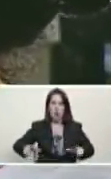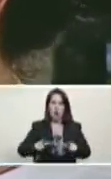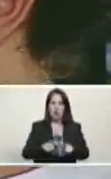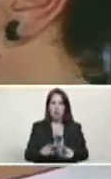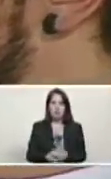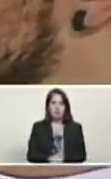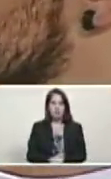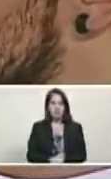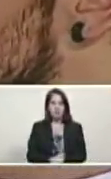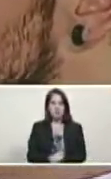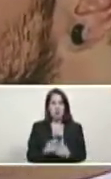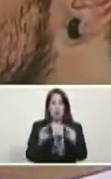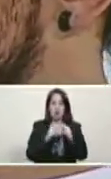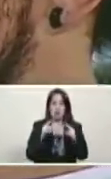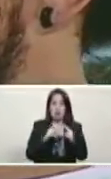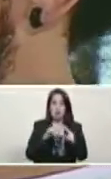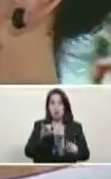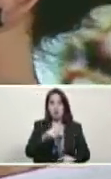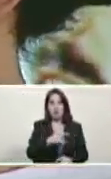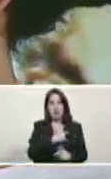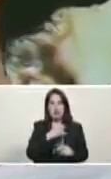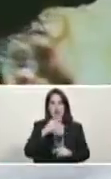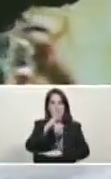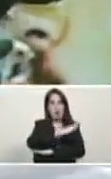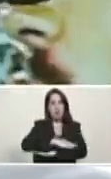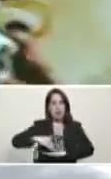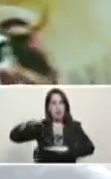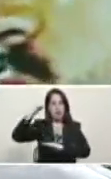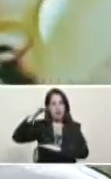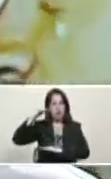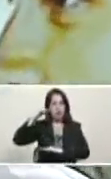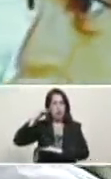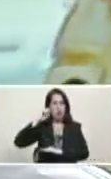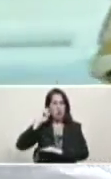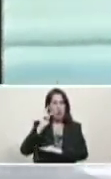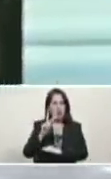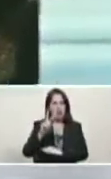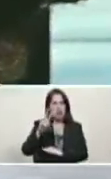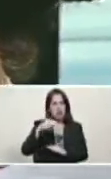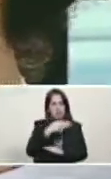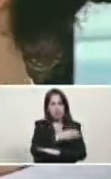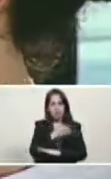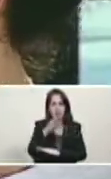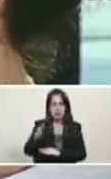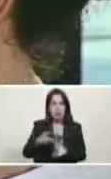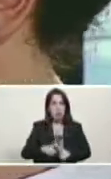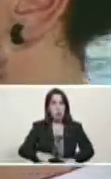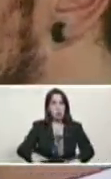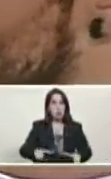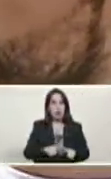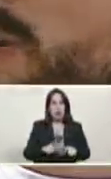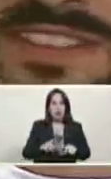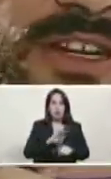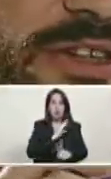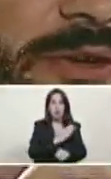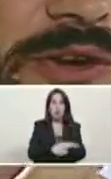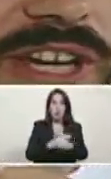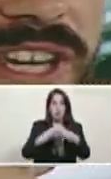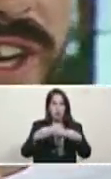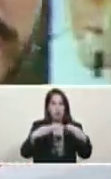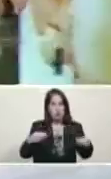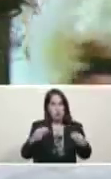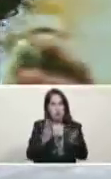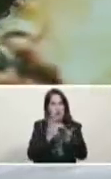universidad conocimos el panteón nacional recogemos a muchos espacios del poder popular escuelas de